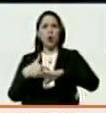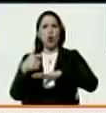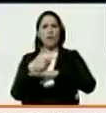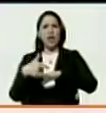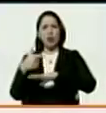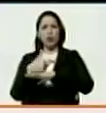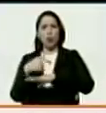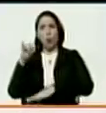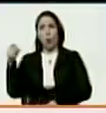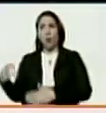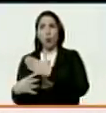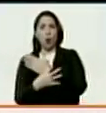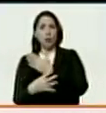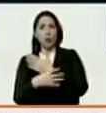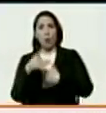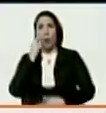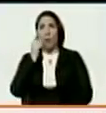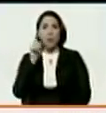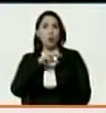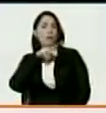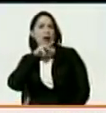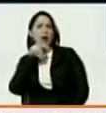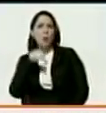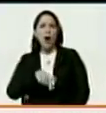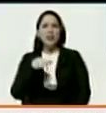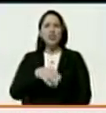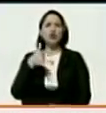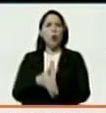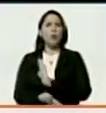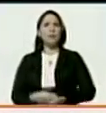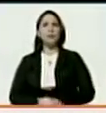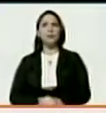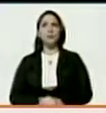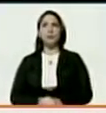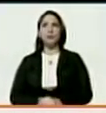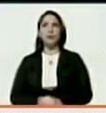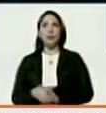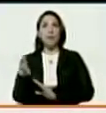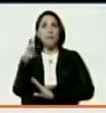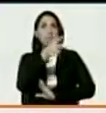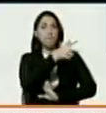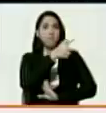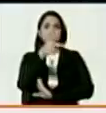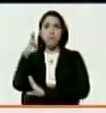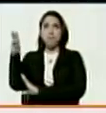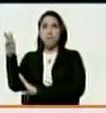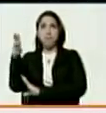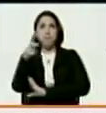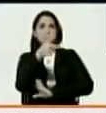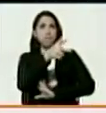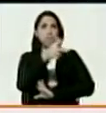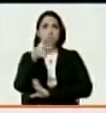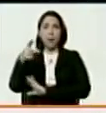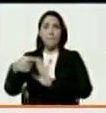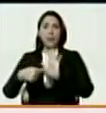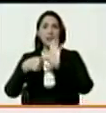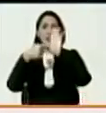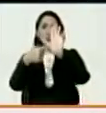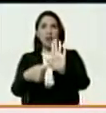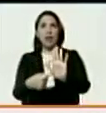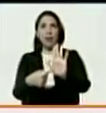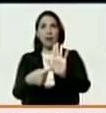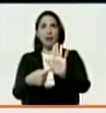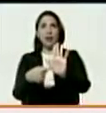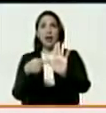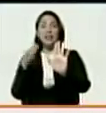Guaidó. No hablaremos aquí de las grabaciones que fueron presentadas de una